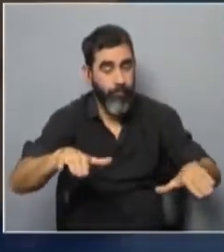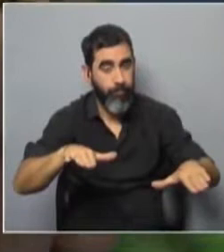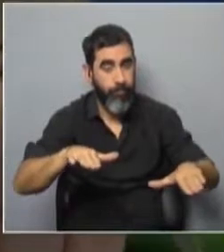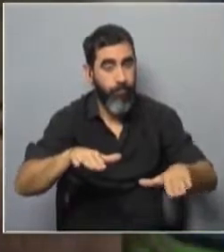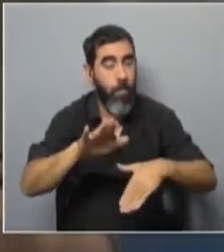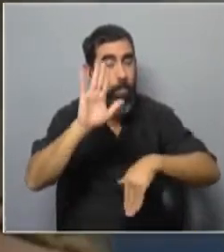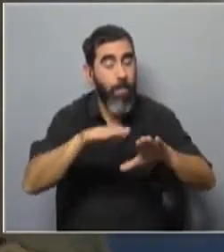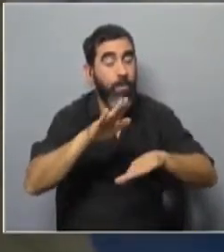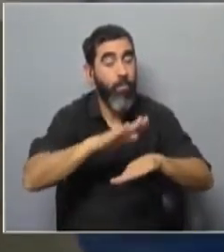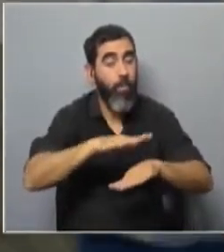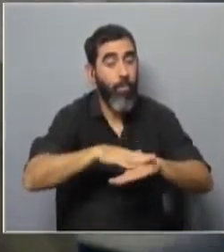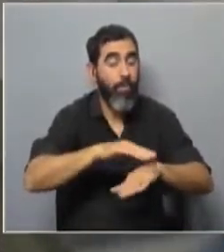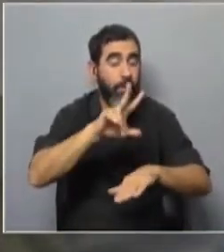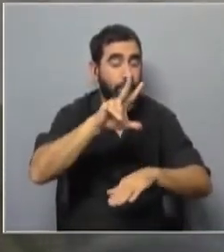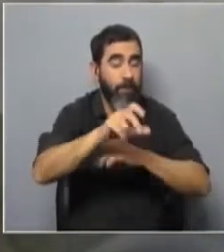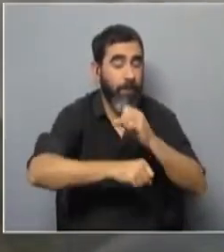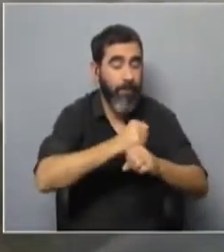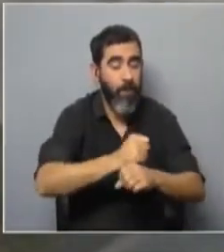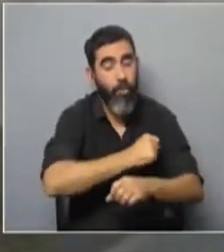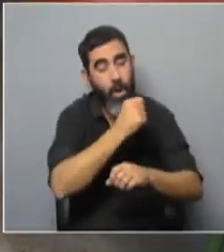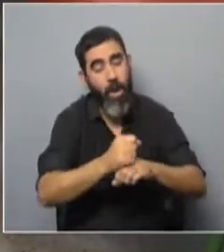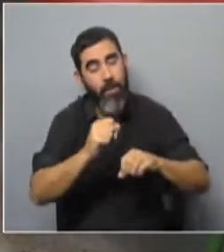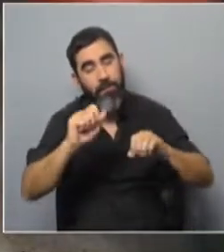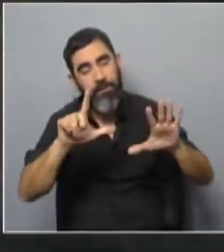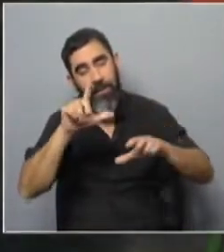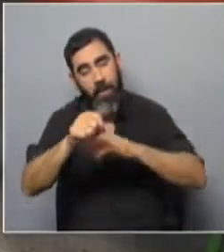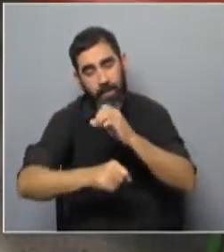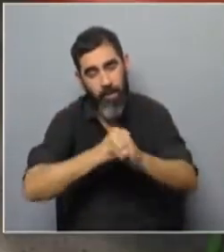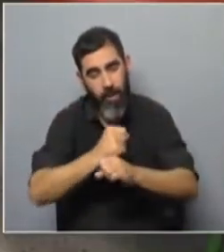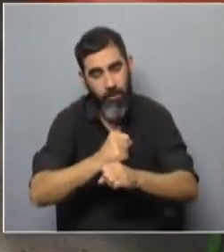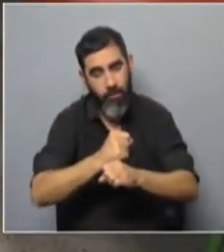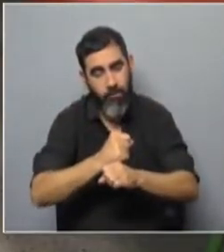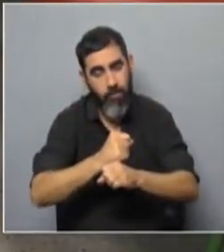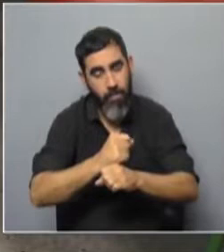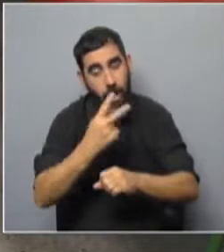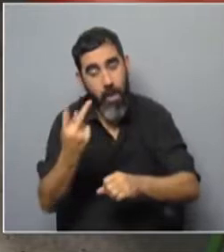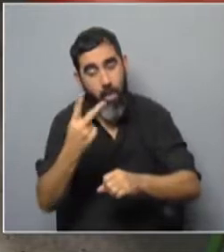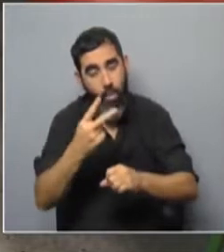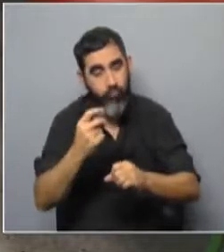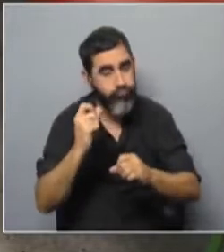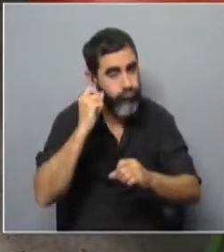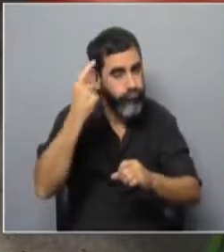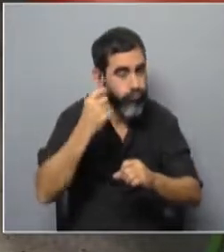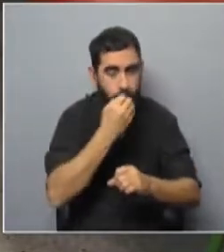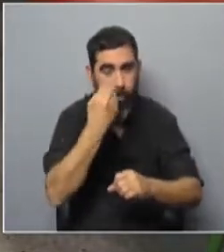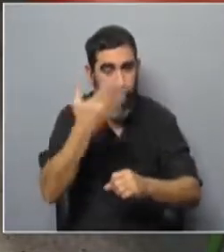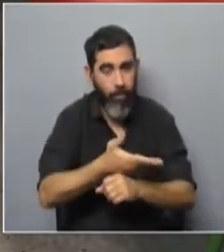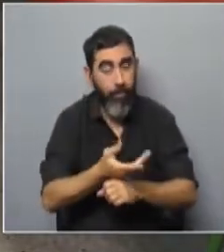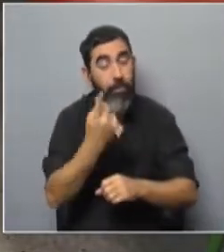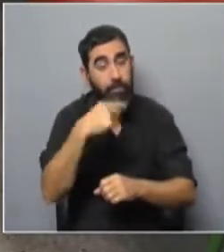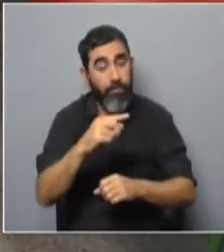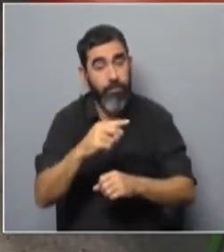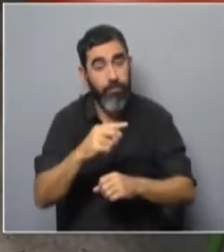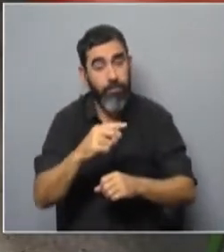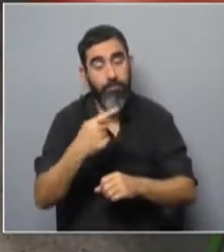en el periodo que va entre los 3 y los 6, 7 años, tenemos un empuje muy grande de ambas habilidades, ¿sí? Y por lo tanto a lo que a nosotros